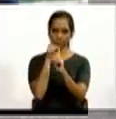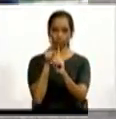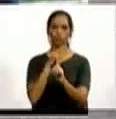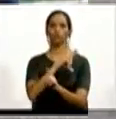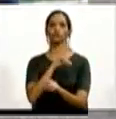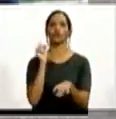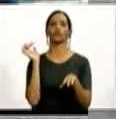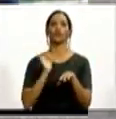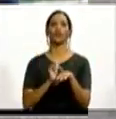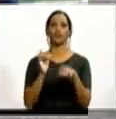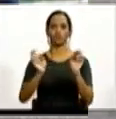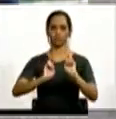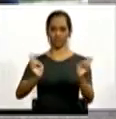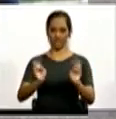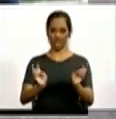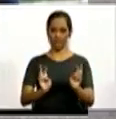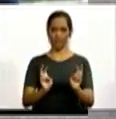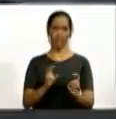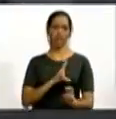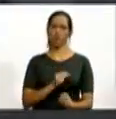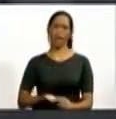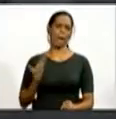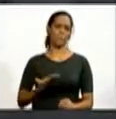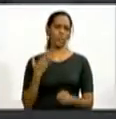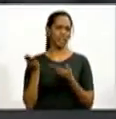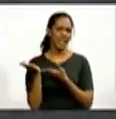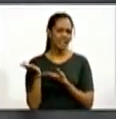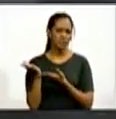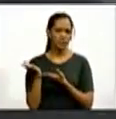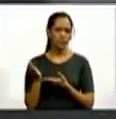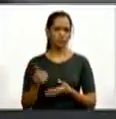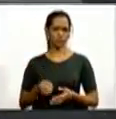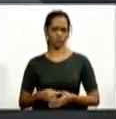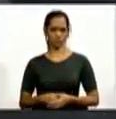estos temas. No es importante esto.